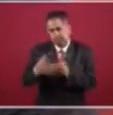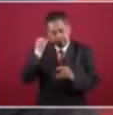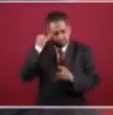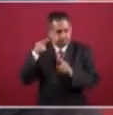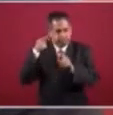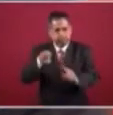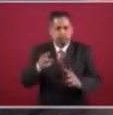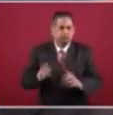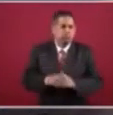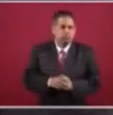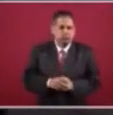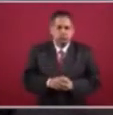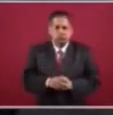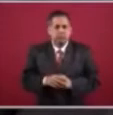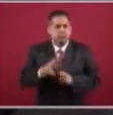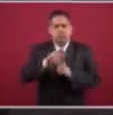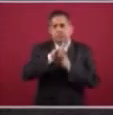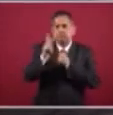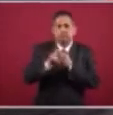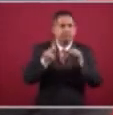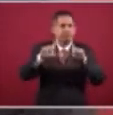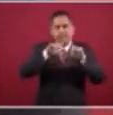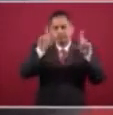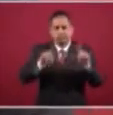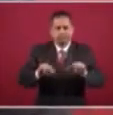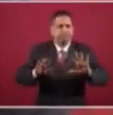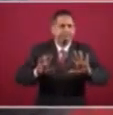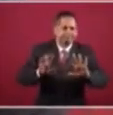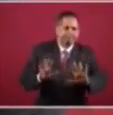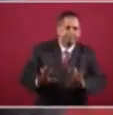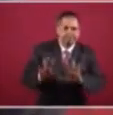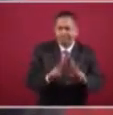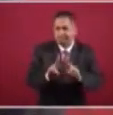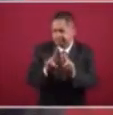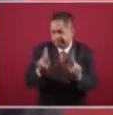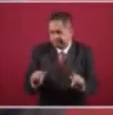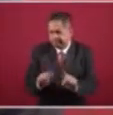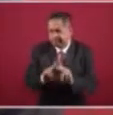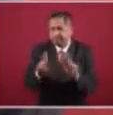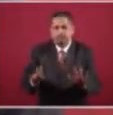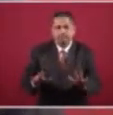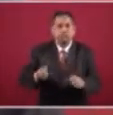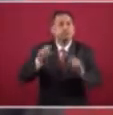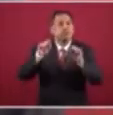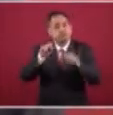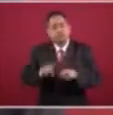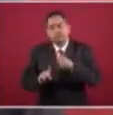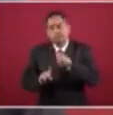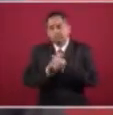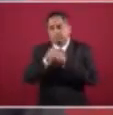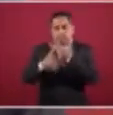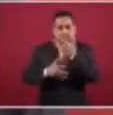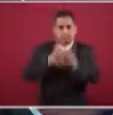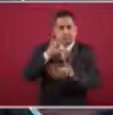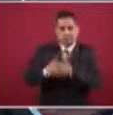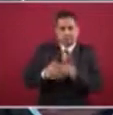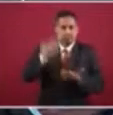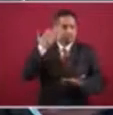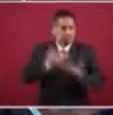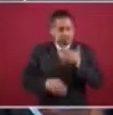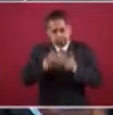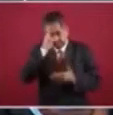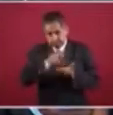propósito de serenar al país, de que haya paz, de que haya tranquilidad, sin violar derechos